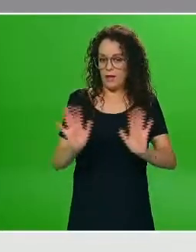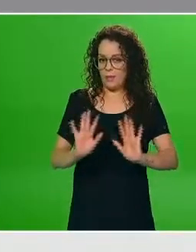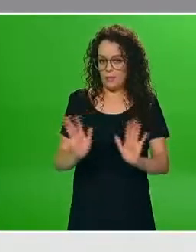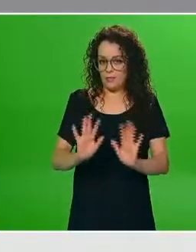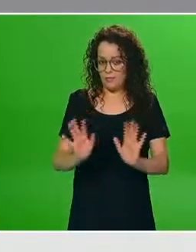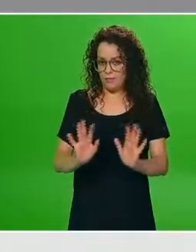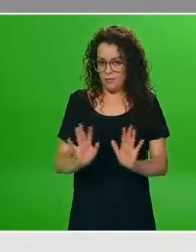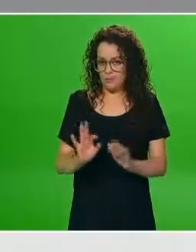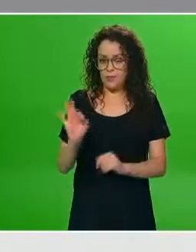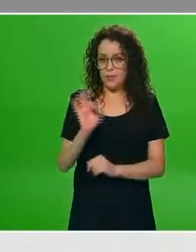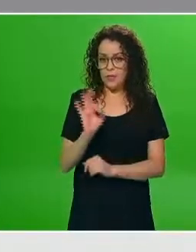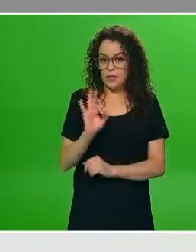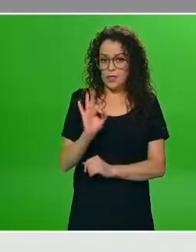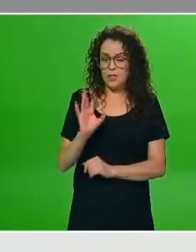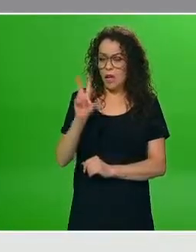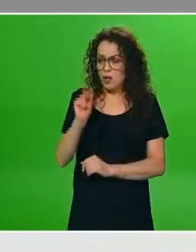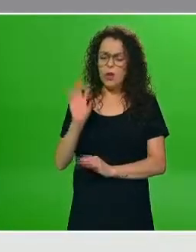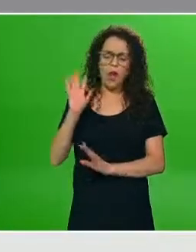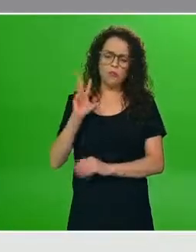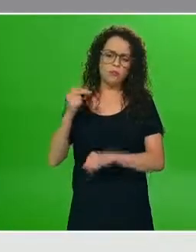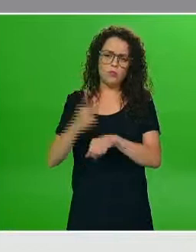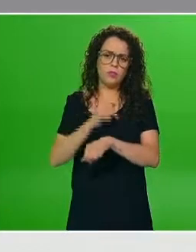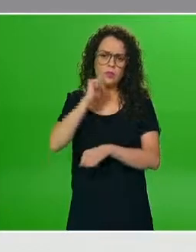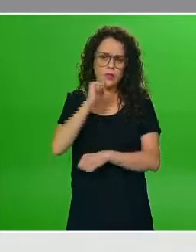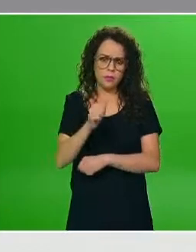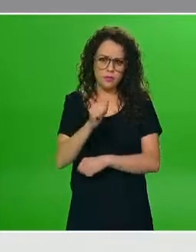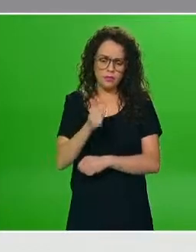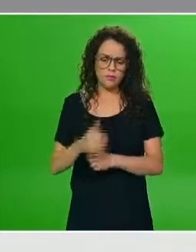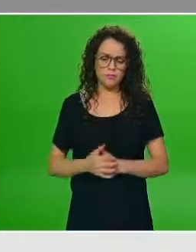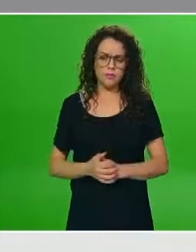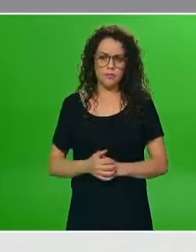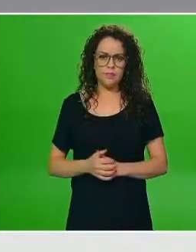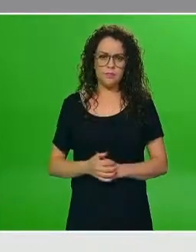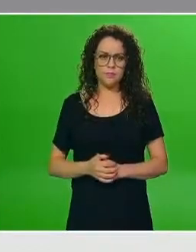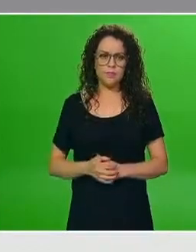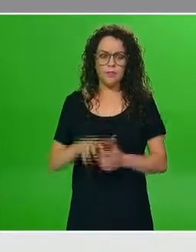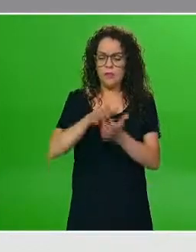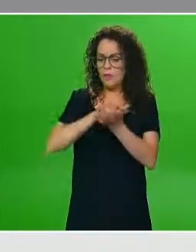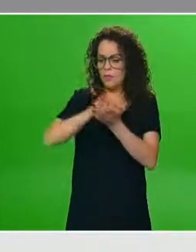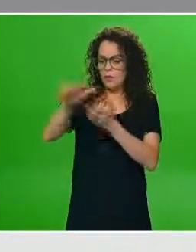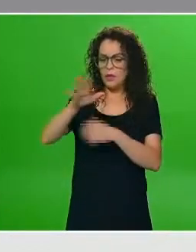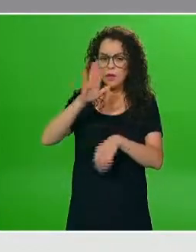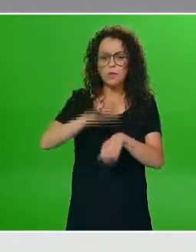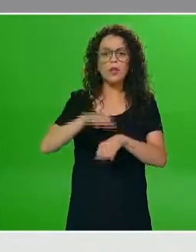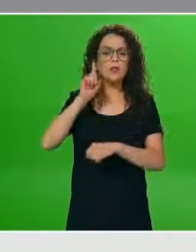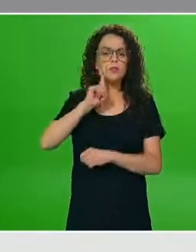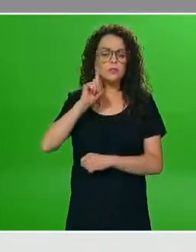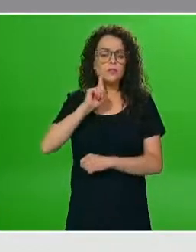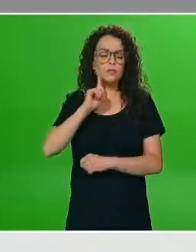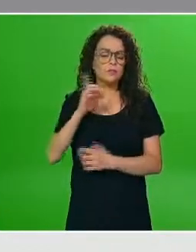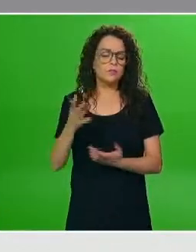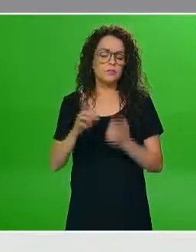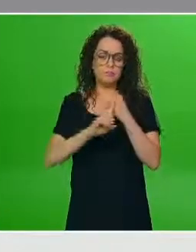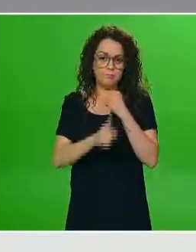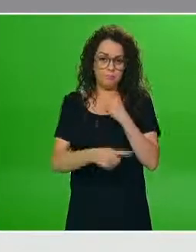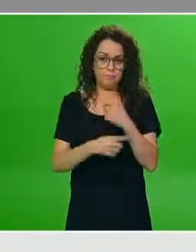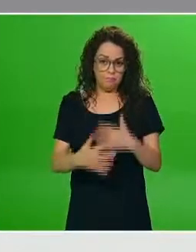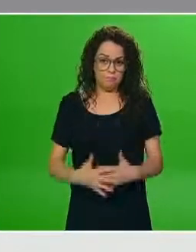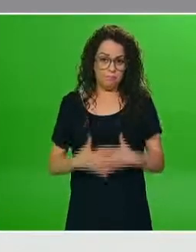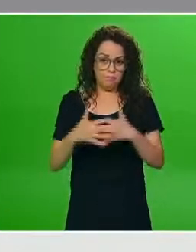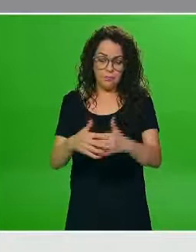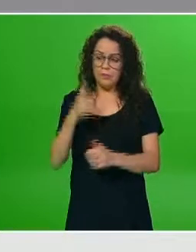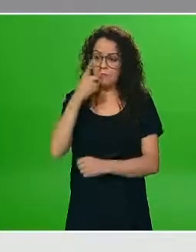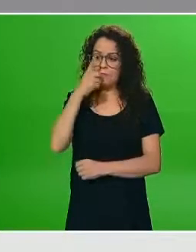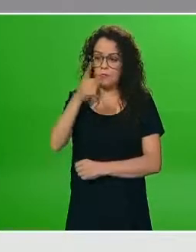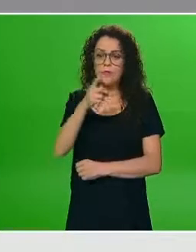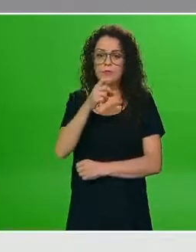va a cuestionar. La gran mayoría de las mujeres embarazadas además están, pues como dice la política pública, sí